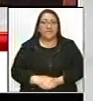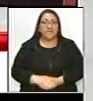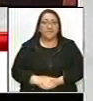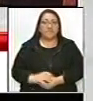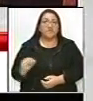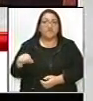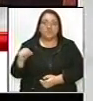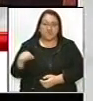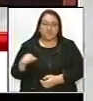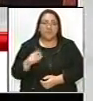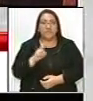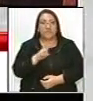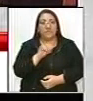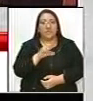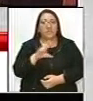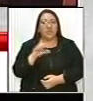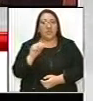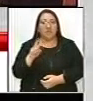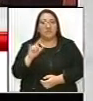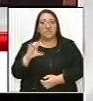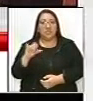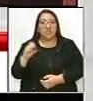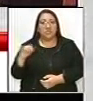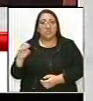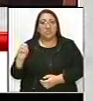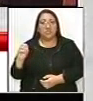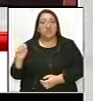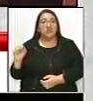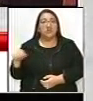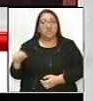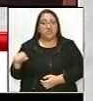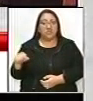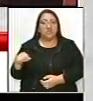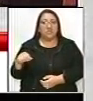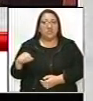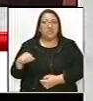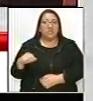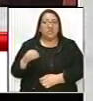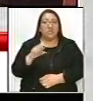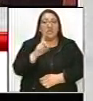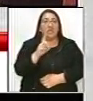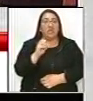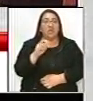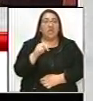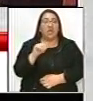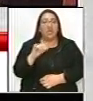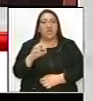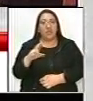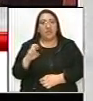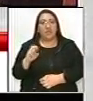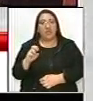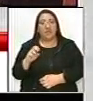Torres Morales, sí. Villavicencio Cárdenas. Villavicencio Cárdenas, sí. Donaire Pasquel.